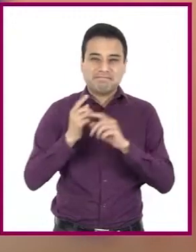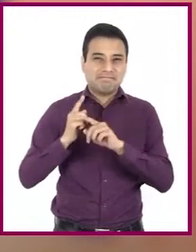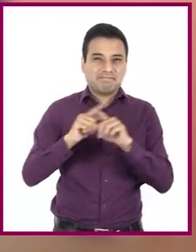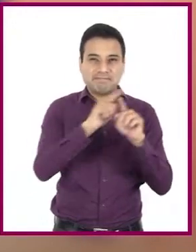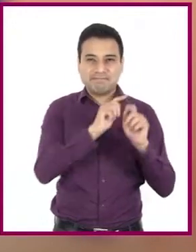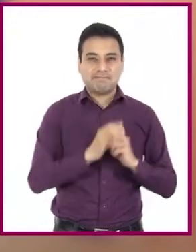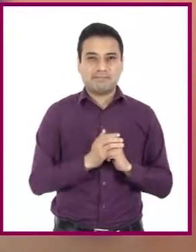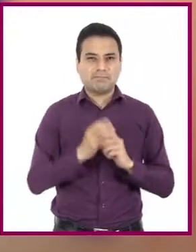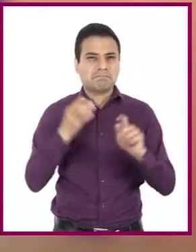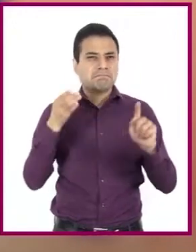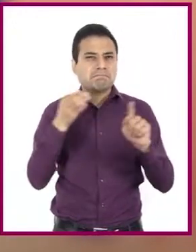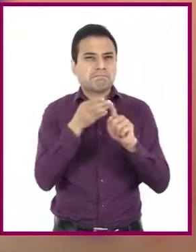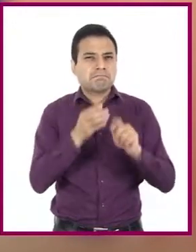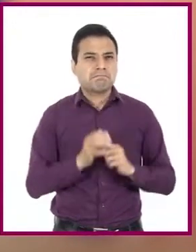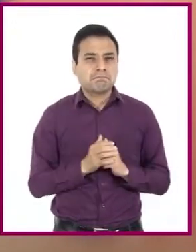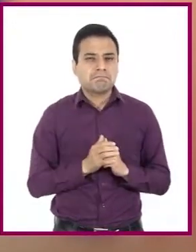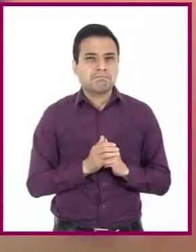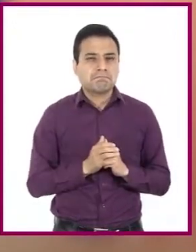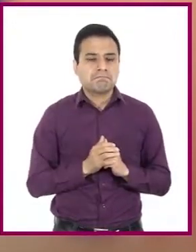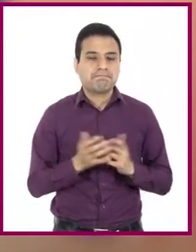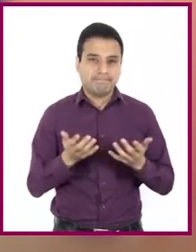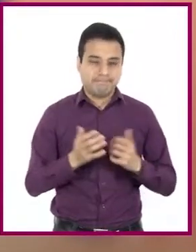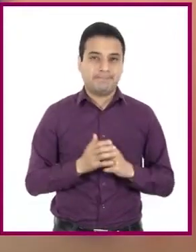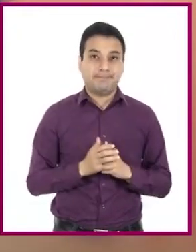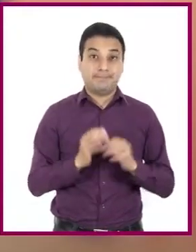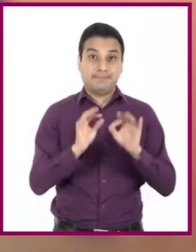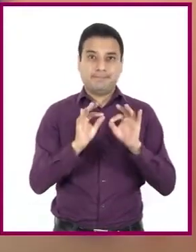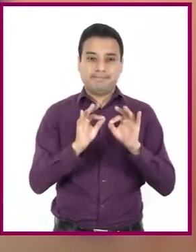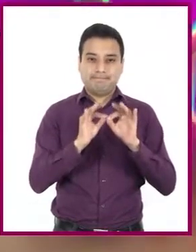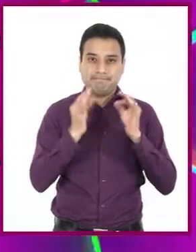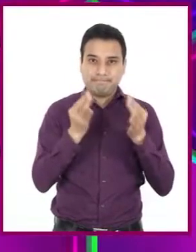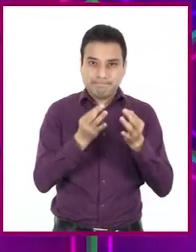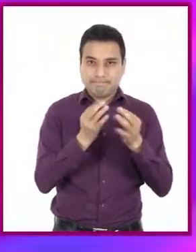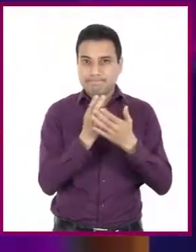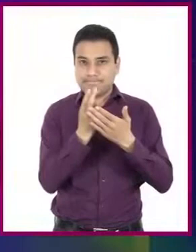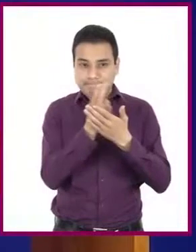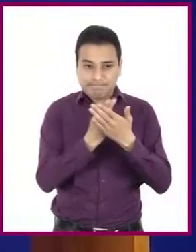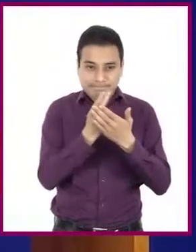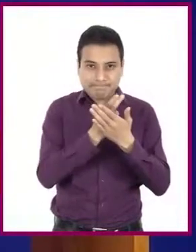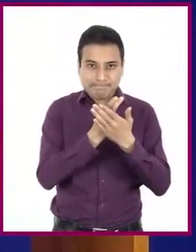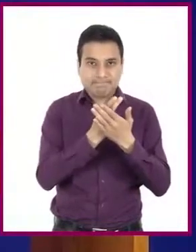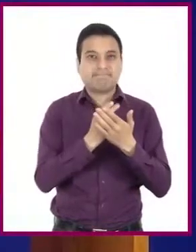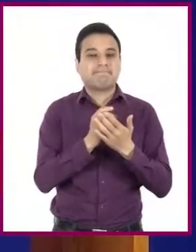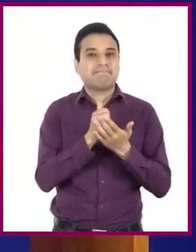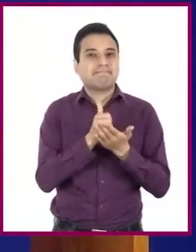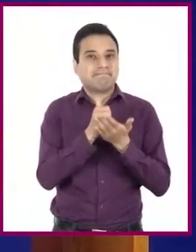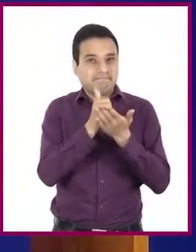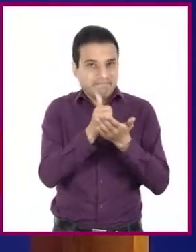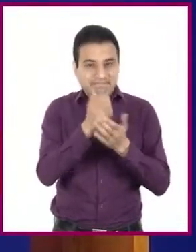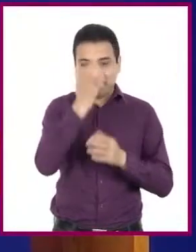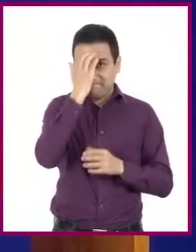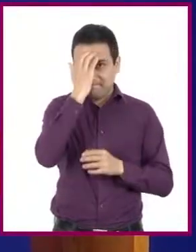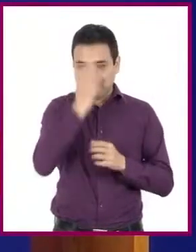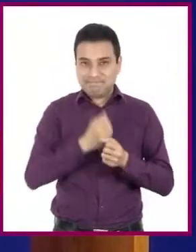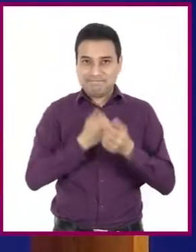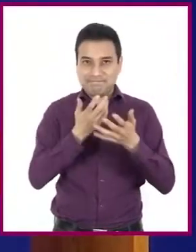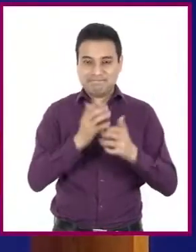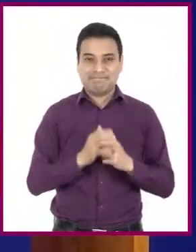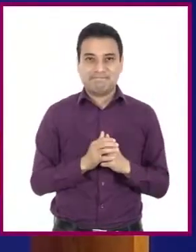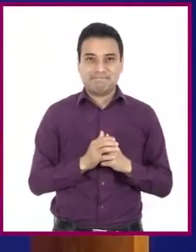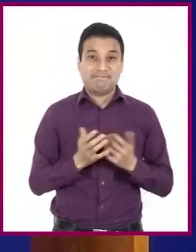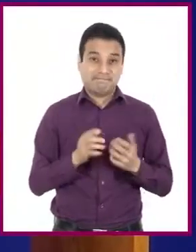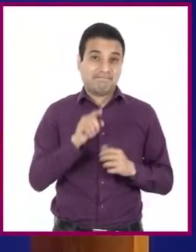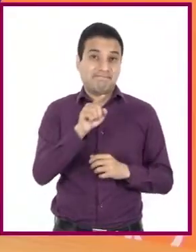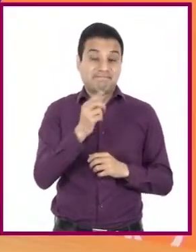propósito de considerar formas gráficas como indicios de contenido. La finalidad es